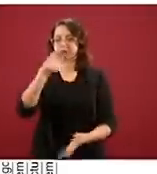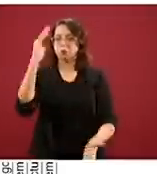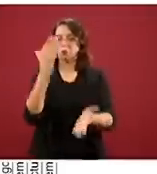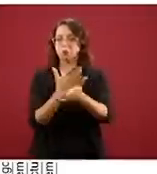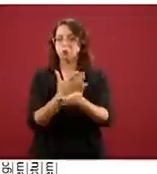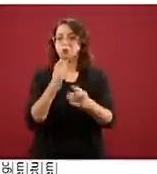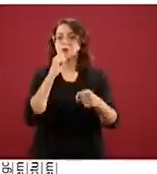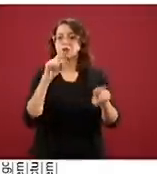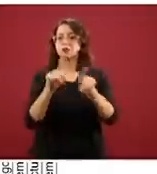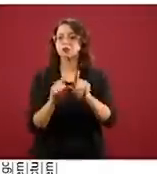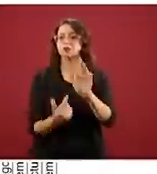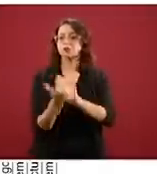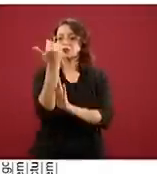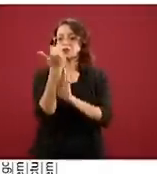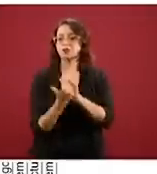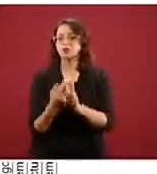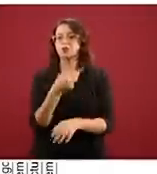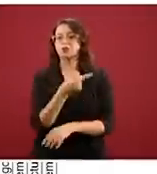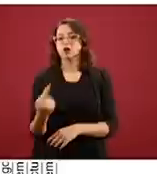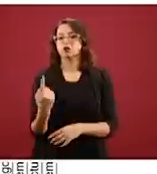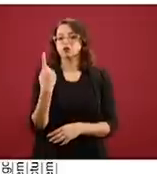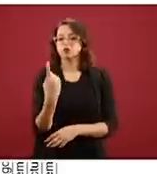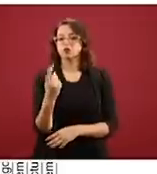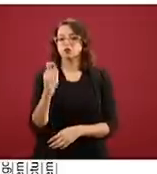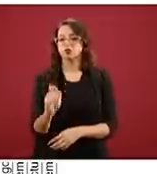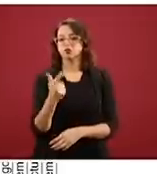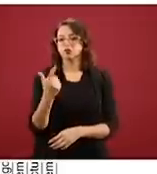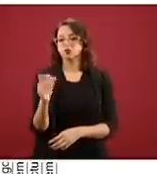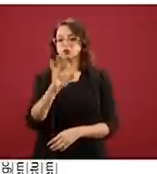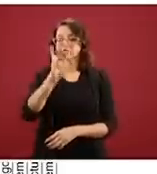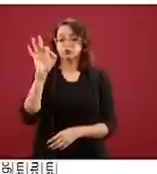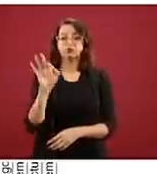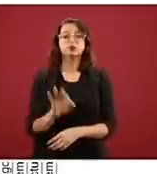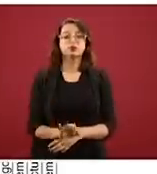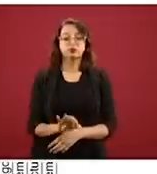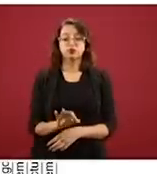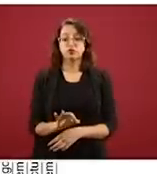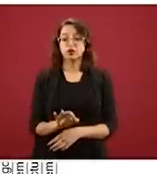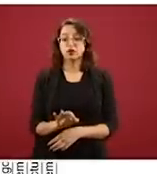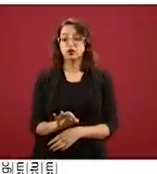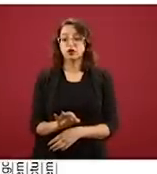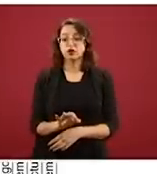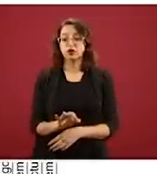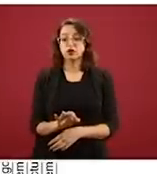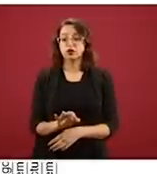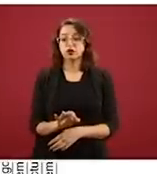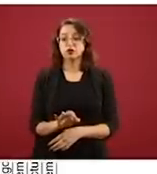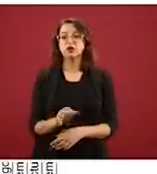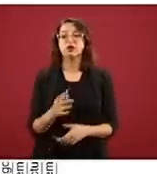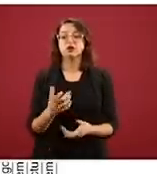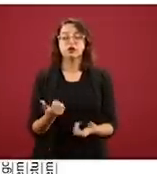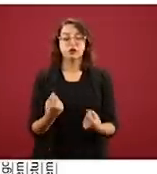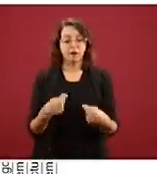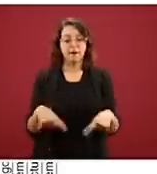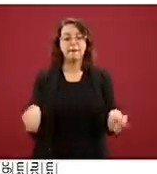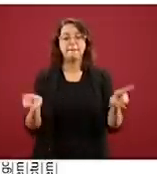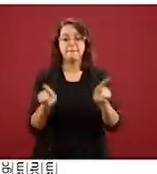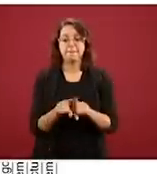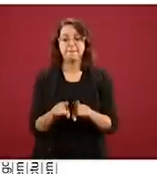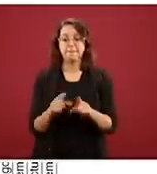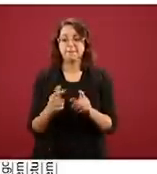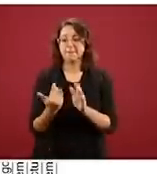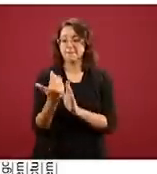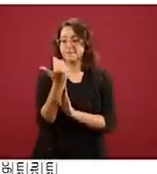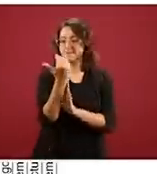una baja del menos 1.7% aún y cuando tenemos la baja